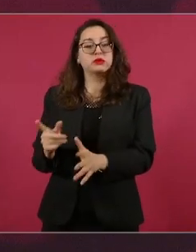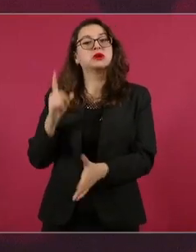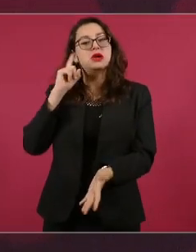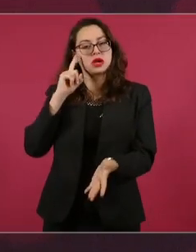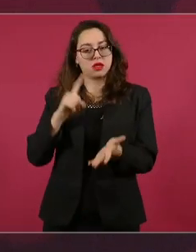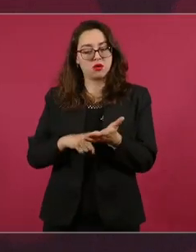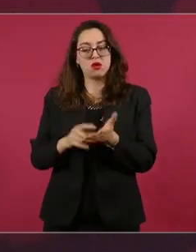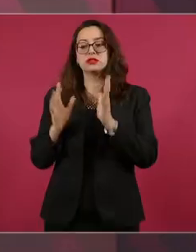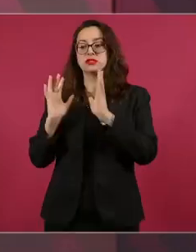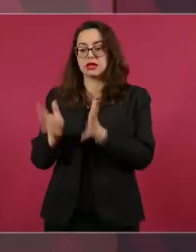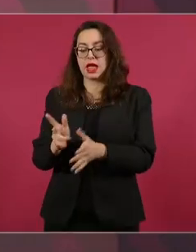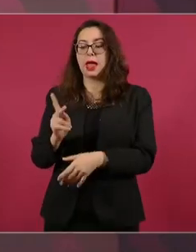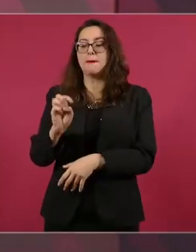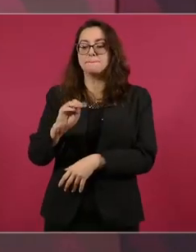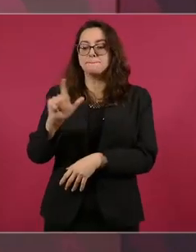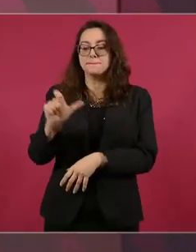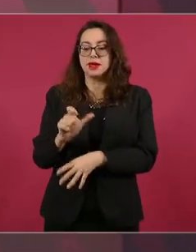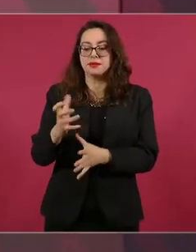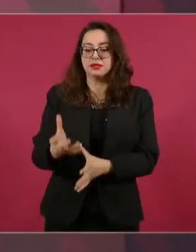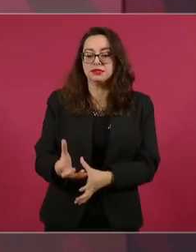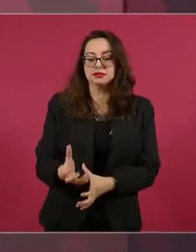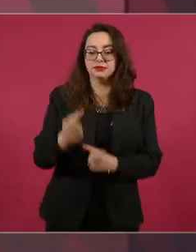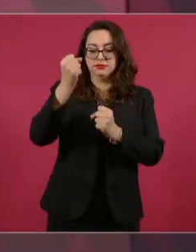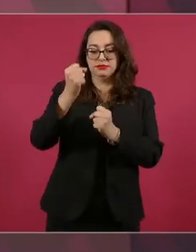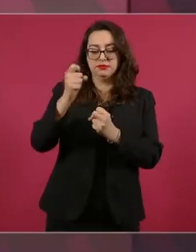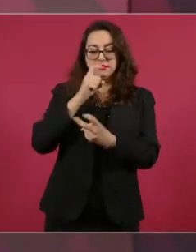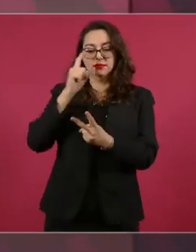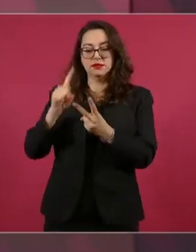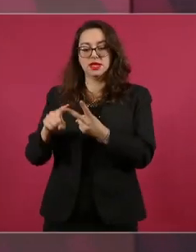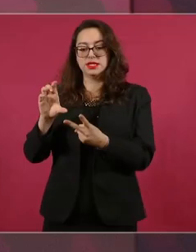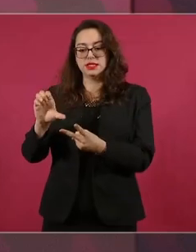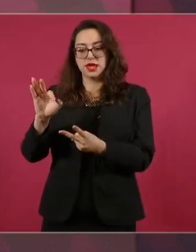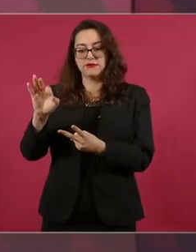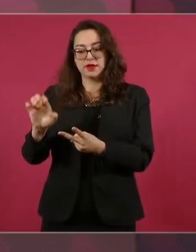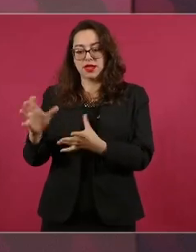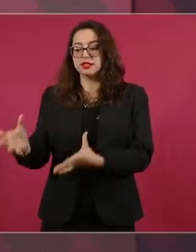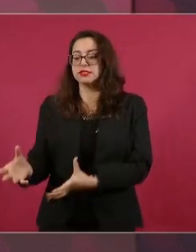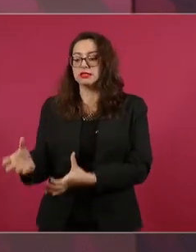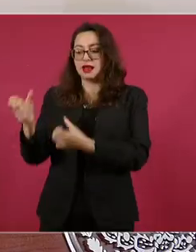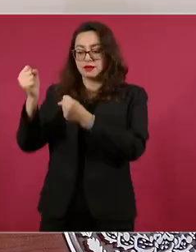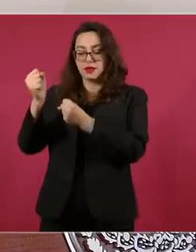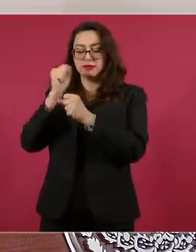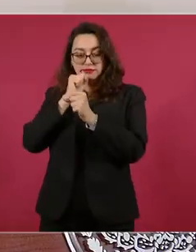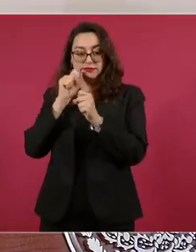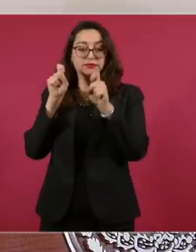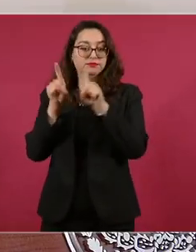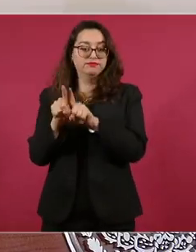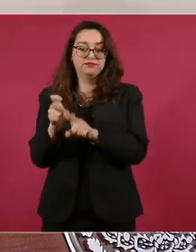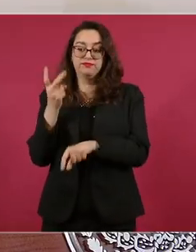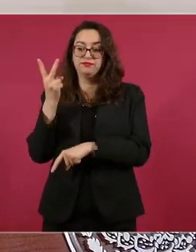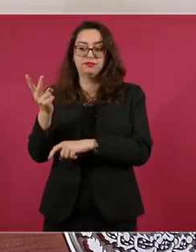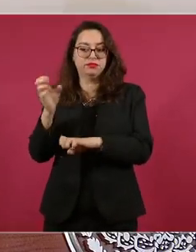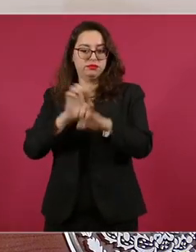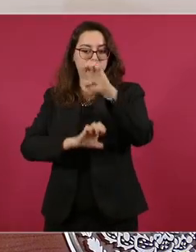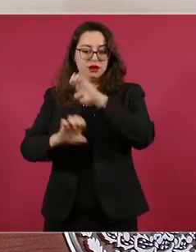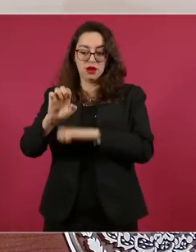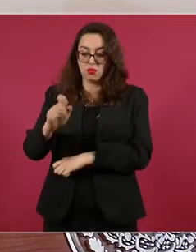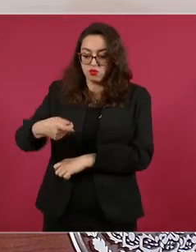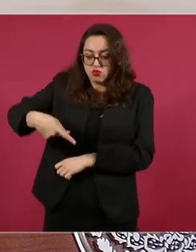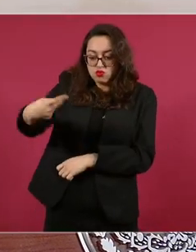Pemex y ya rescatamos a la Comisión Federal de Electricidad, y son dos empresas